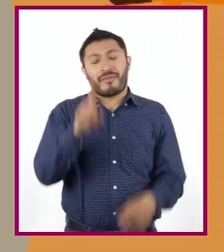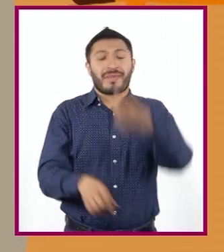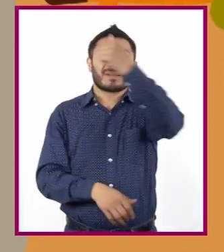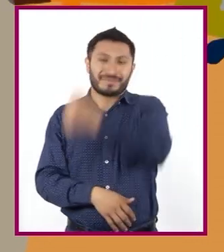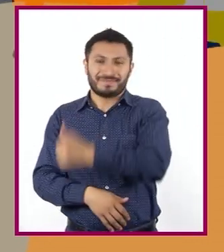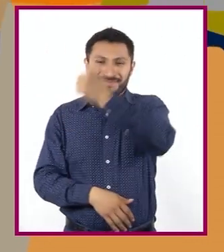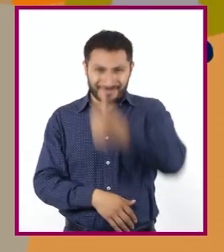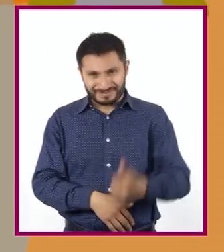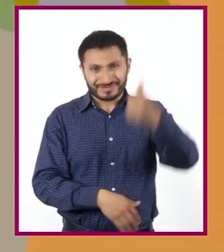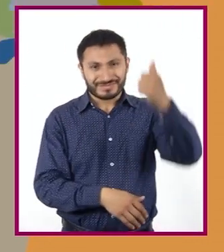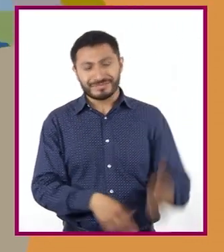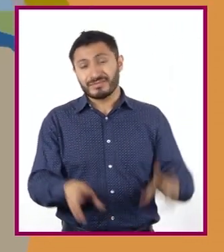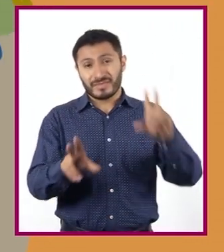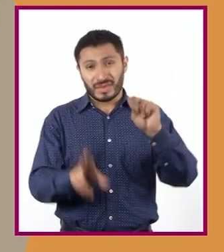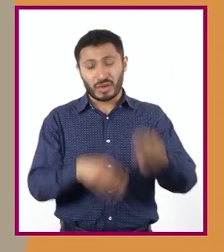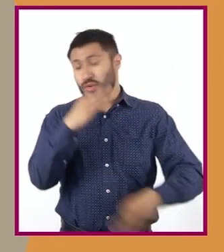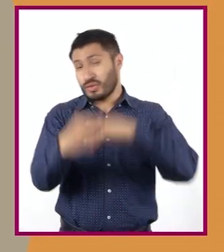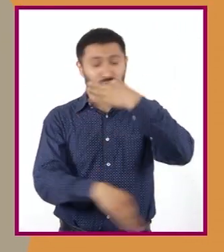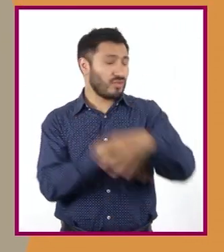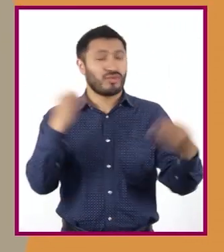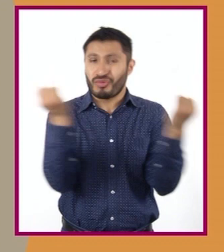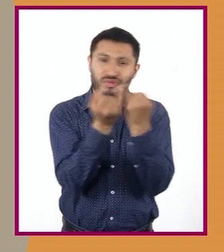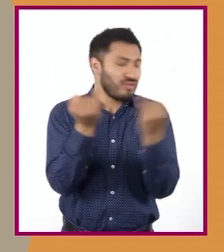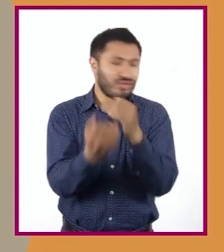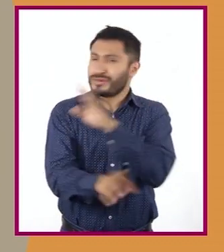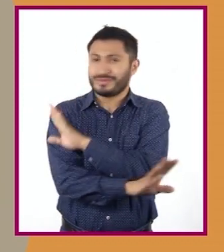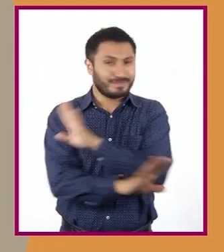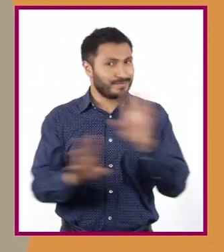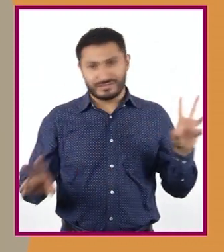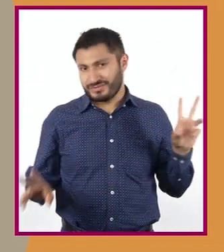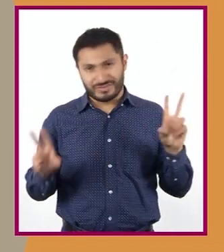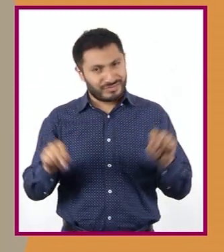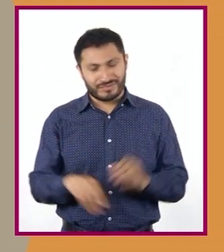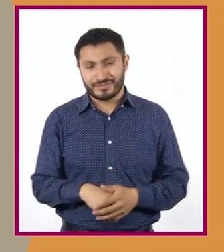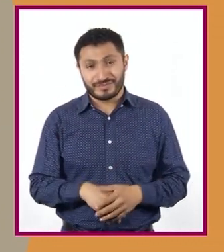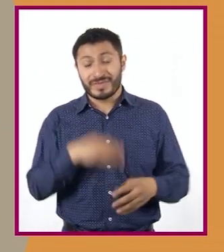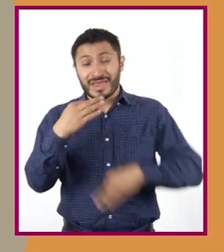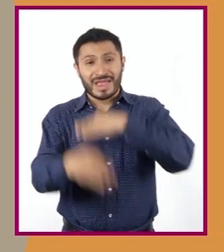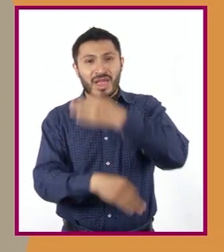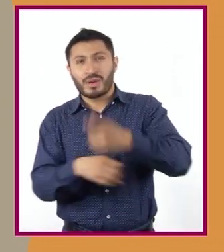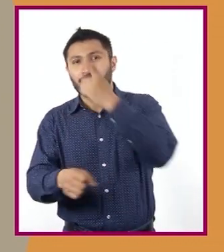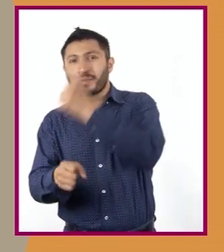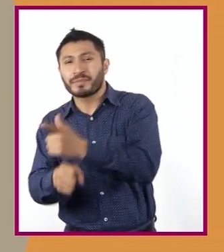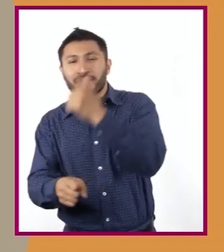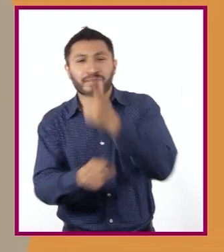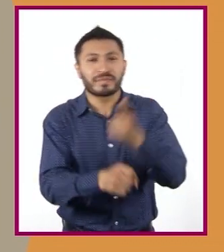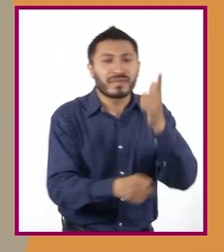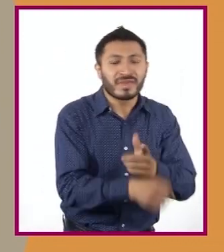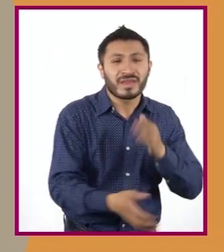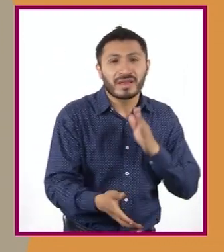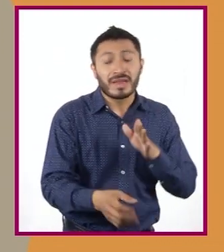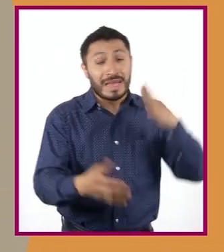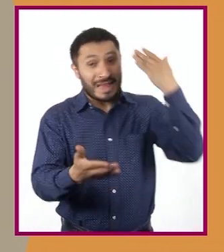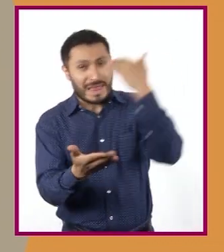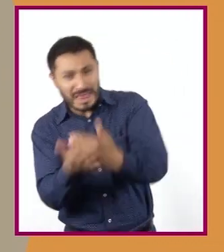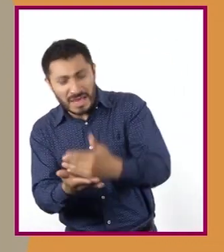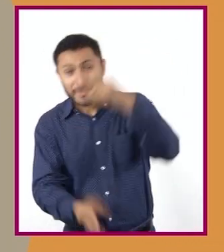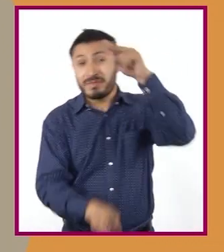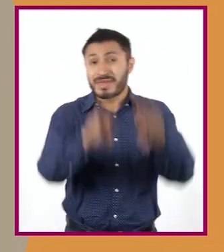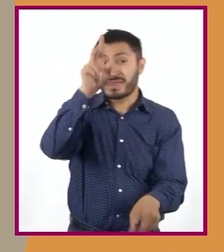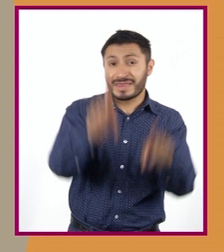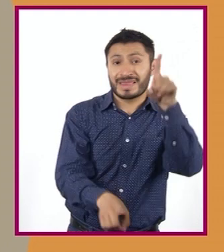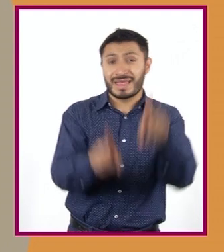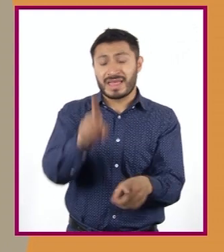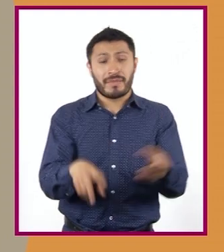la poseemos. Todos tenemos curiosidad en mayor o menor medida, dependiendo de nuestros intereses,